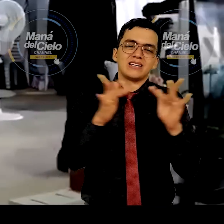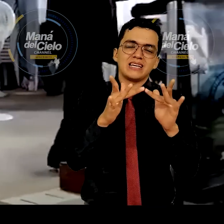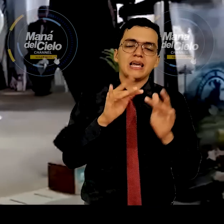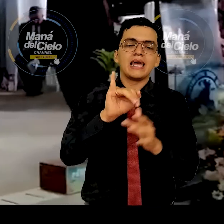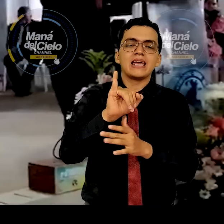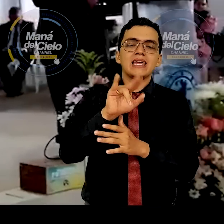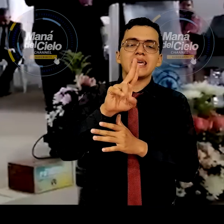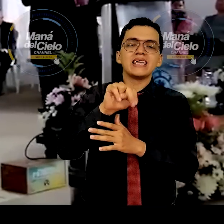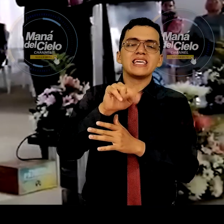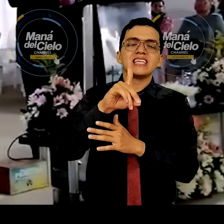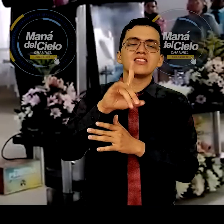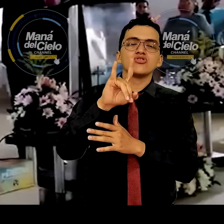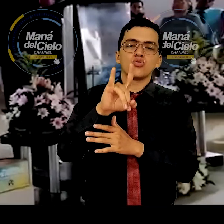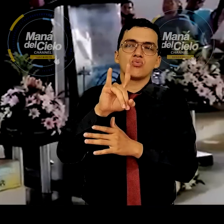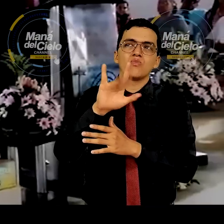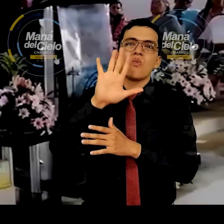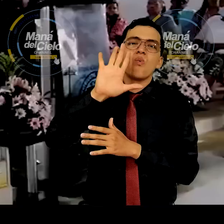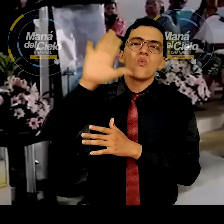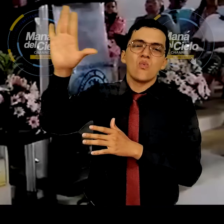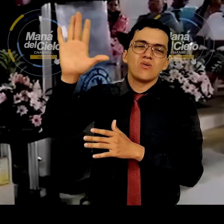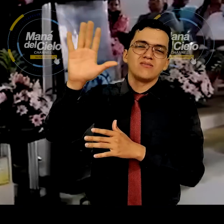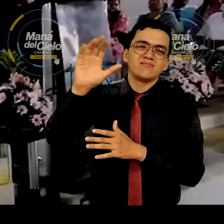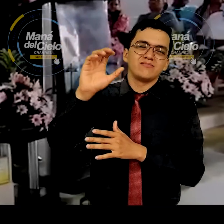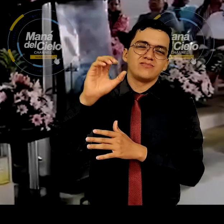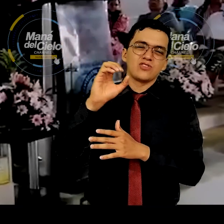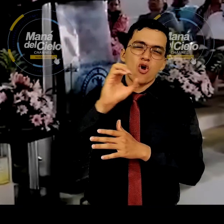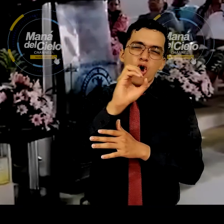puras dichos de la religión hindú.